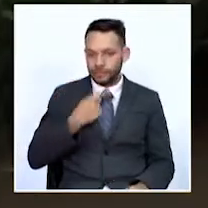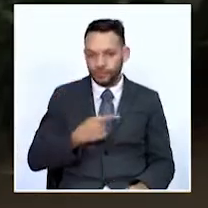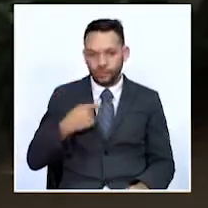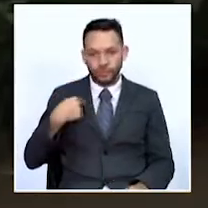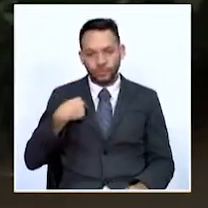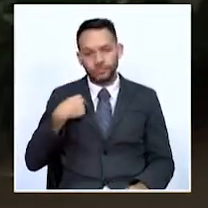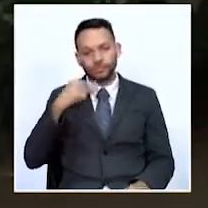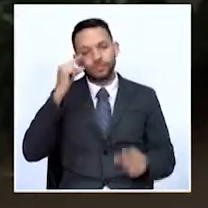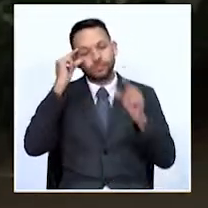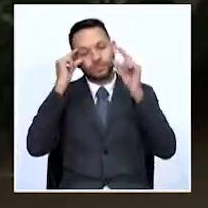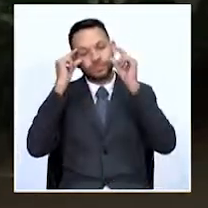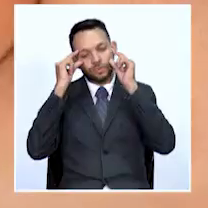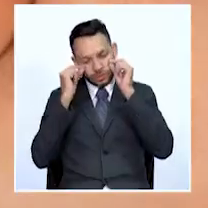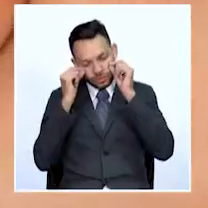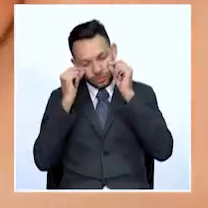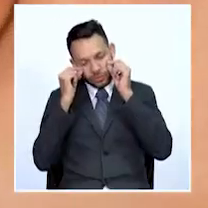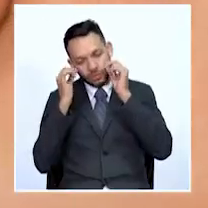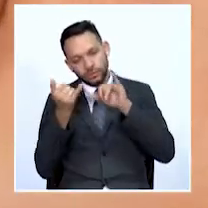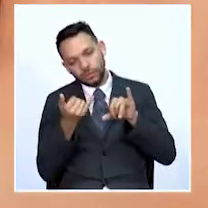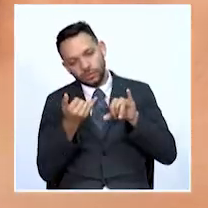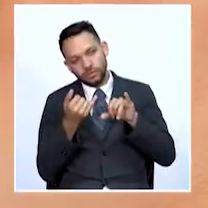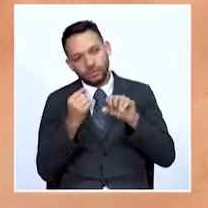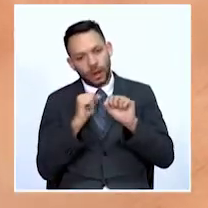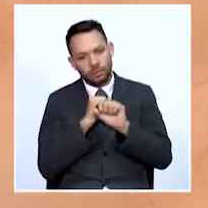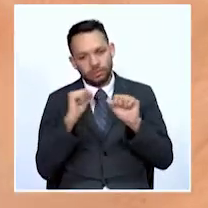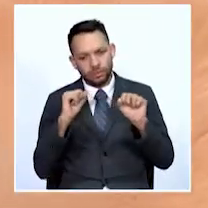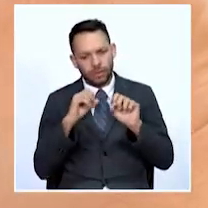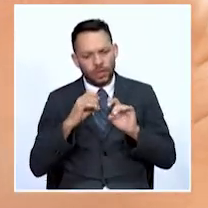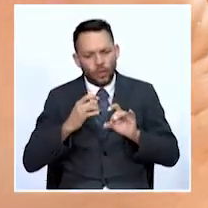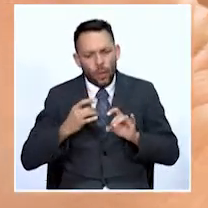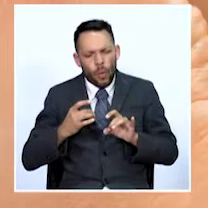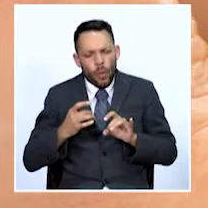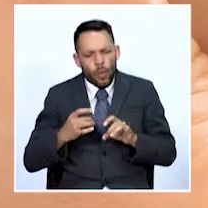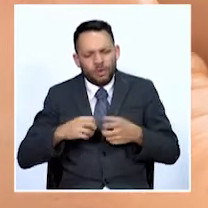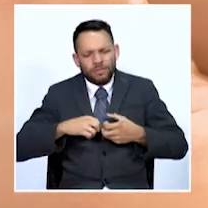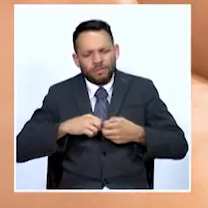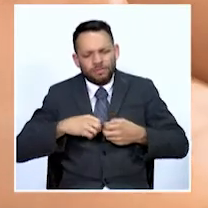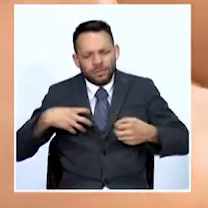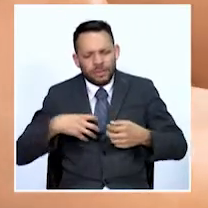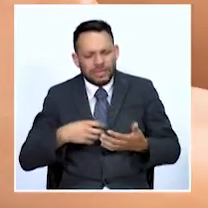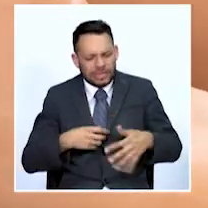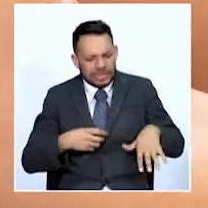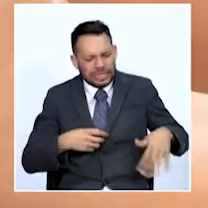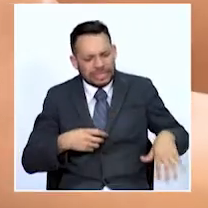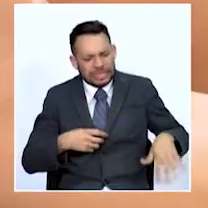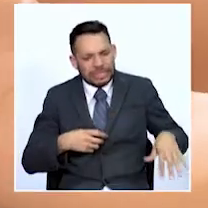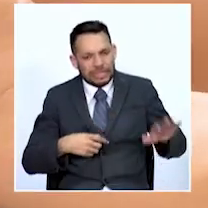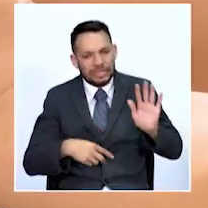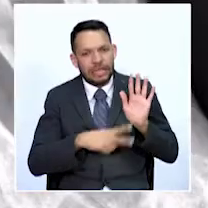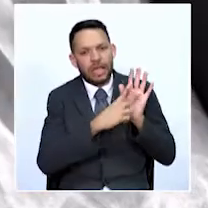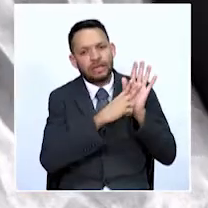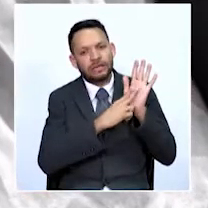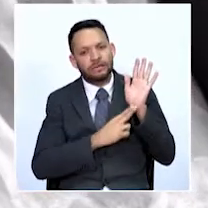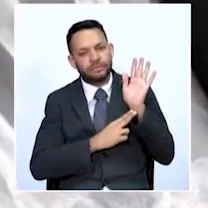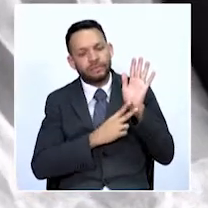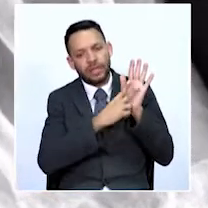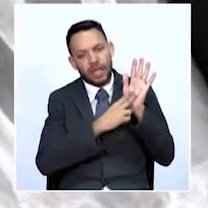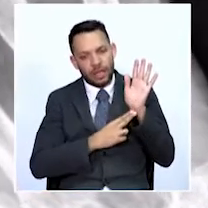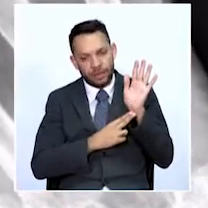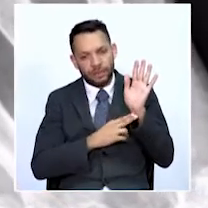y me despierta un entumecimiento y un calambre. Ah, ese es distinto, túnel carpiano. El